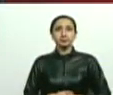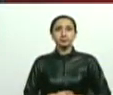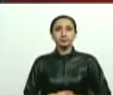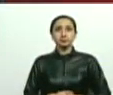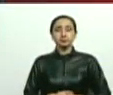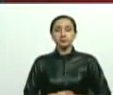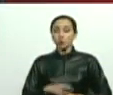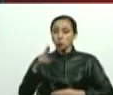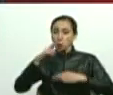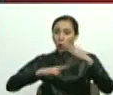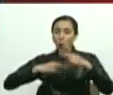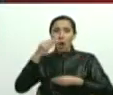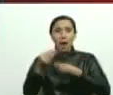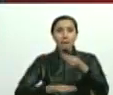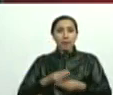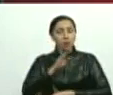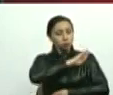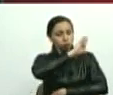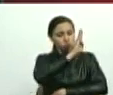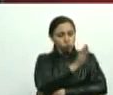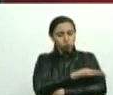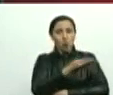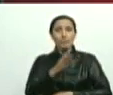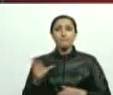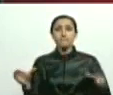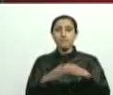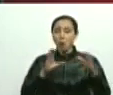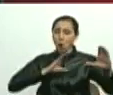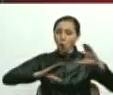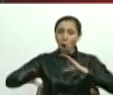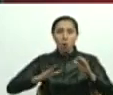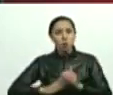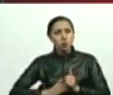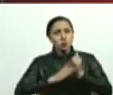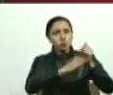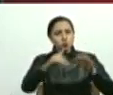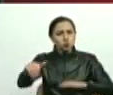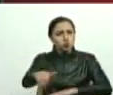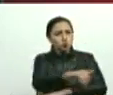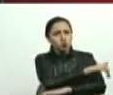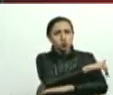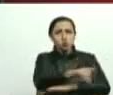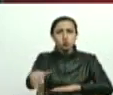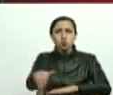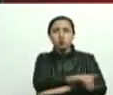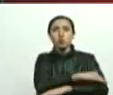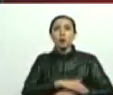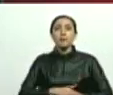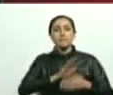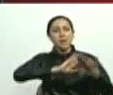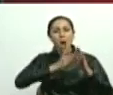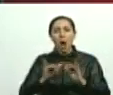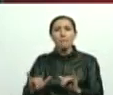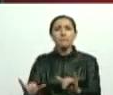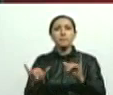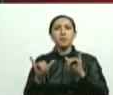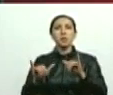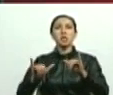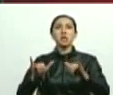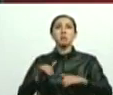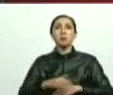Construir un tremendo poder comunicacional desde los jefes y jefas de las calles, de las comunidades.